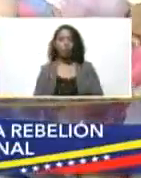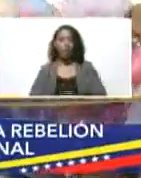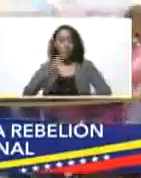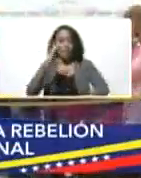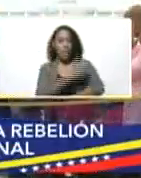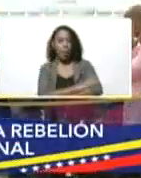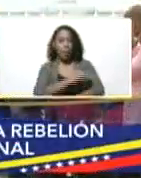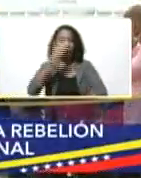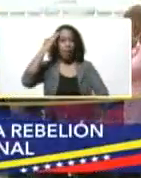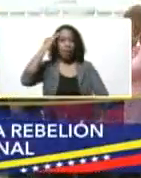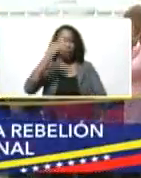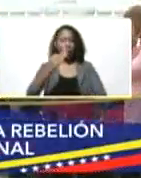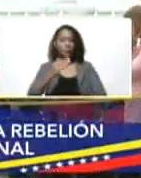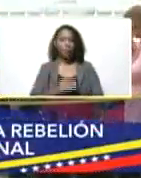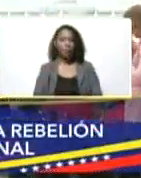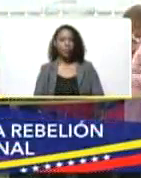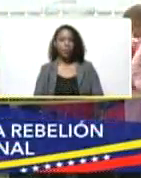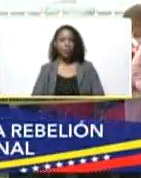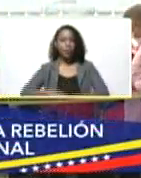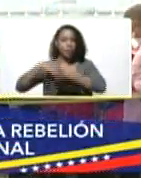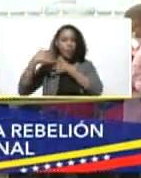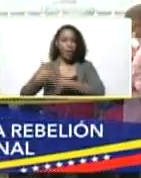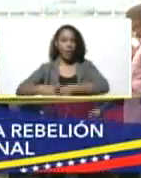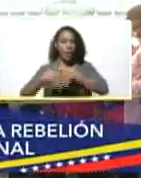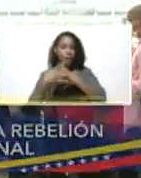capitán del ejército,